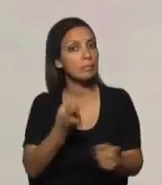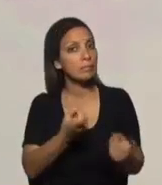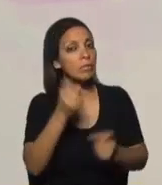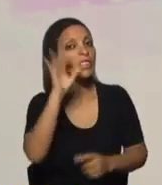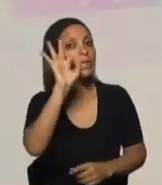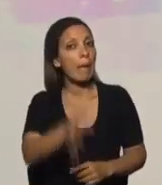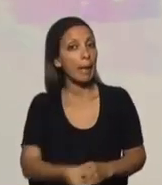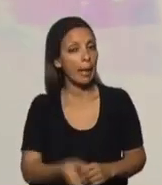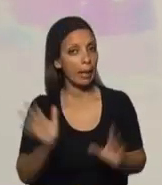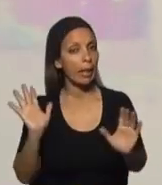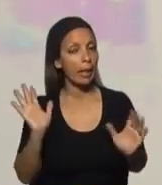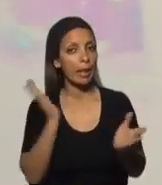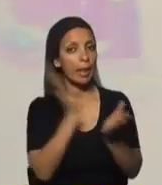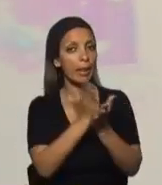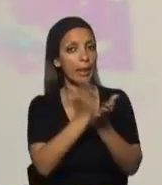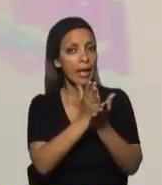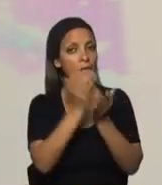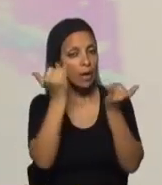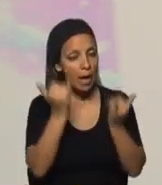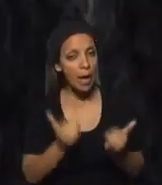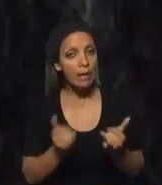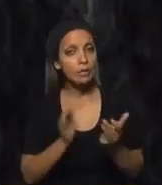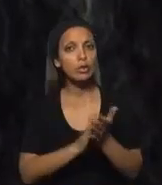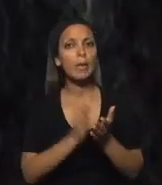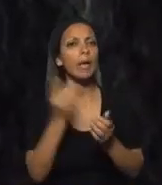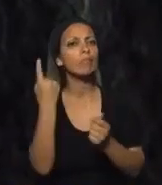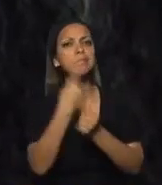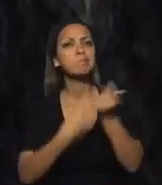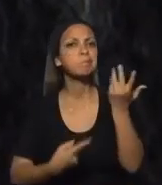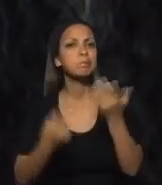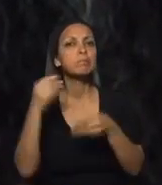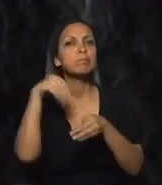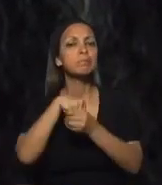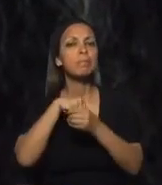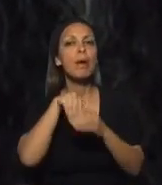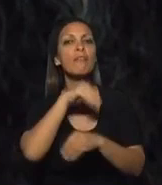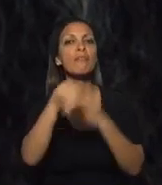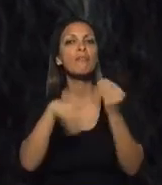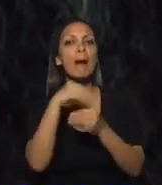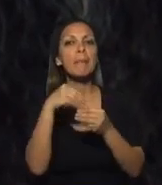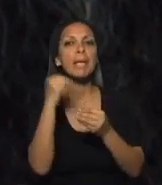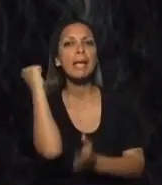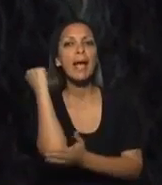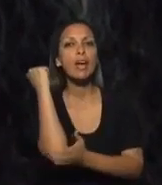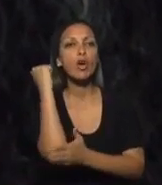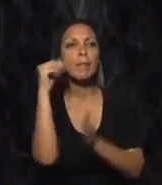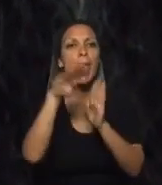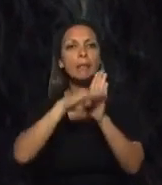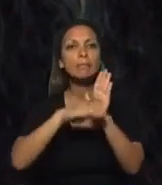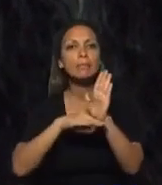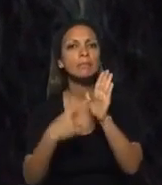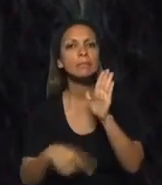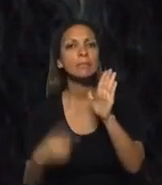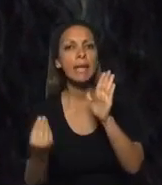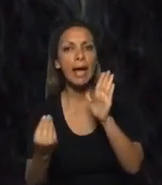es lo que tenemos en nuestra economía familiar, qué es lo que cada uno tiene el